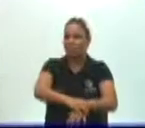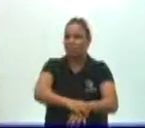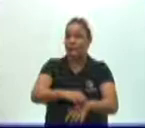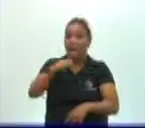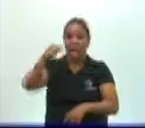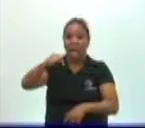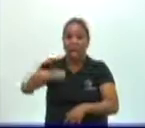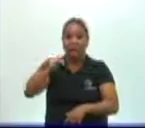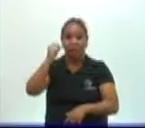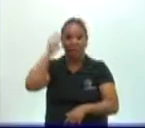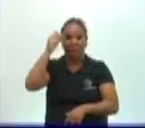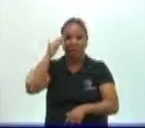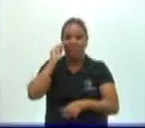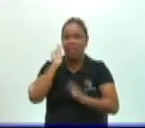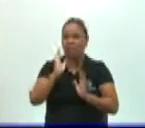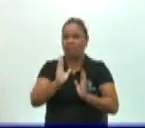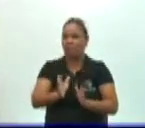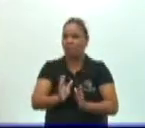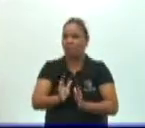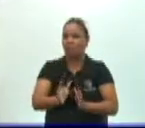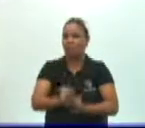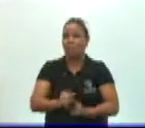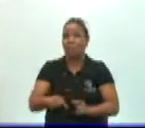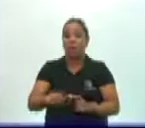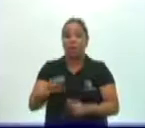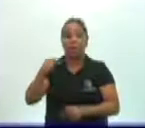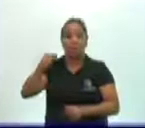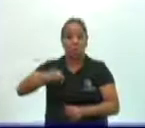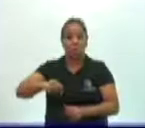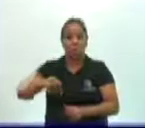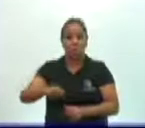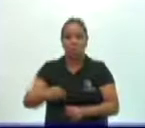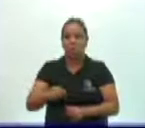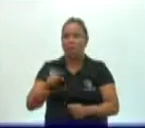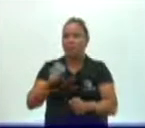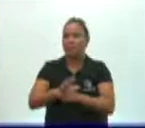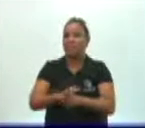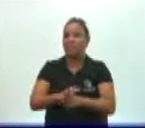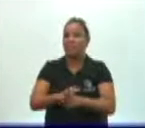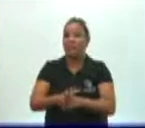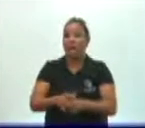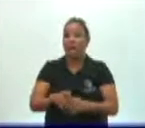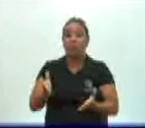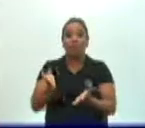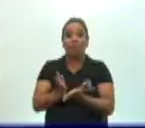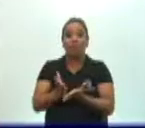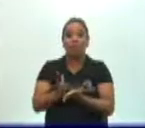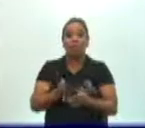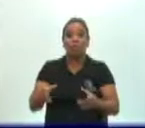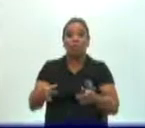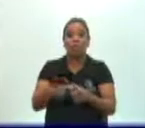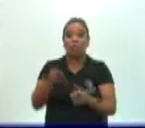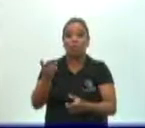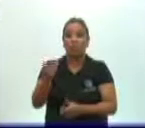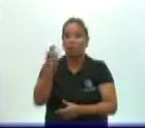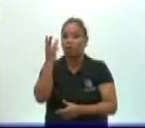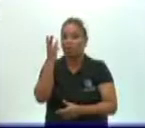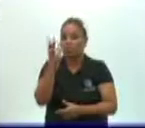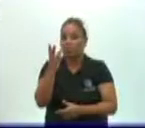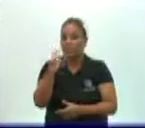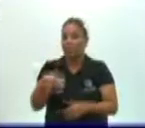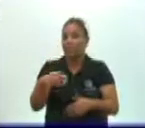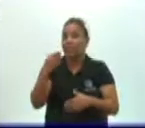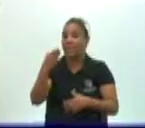dar continuidad porque precisamente en el día de hoy iniciamos el estudio de la unidad número 3. Unidad número 3 que va a